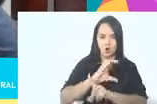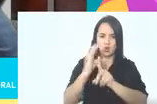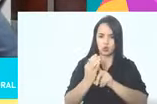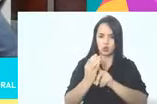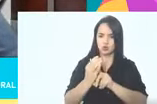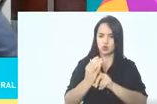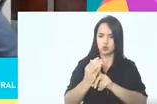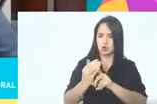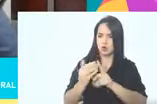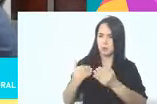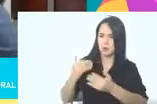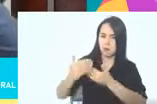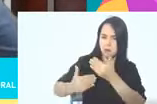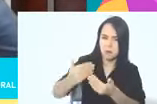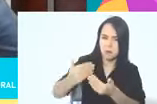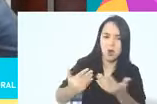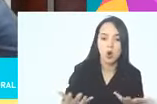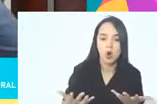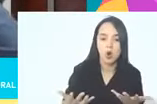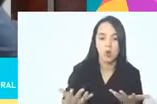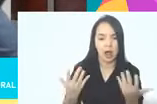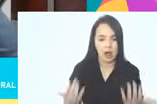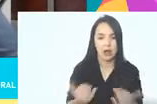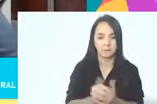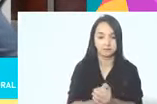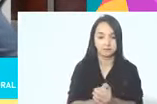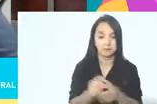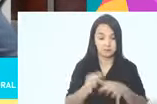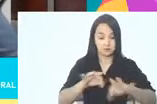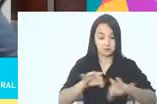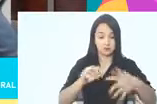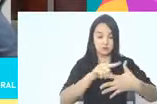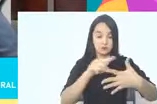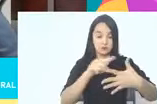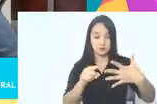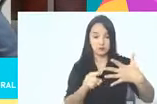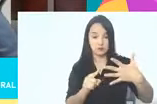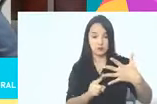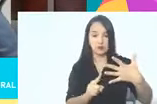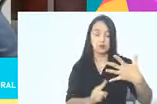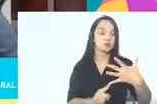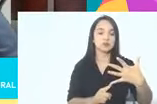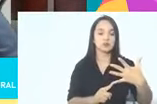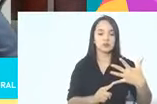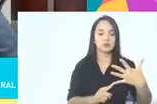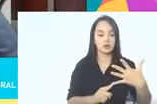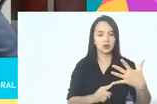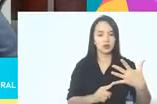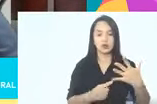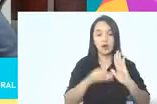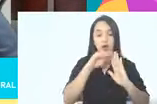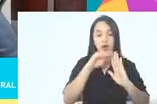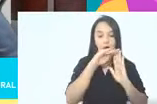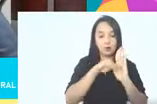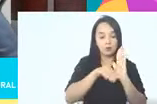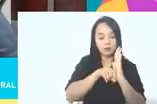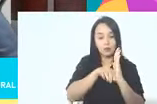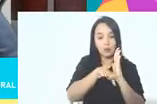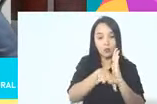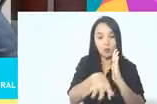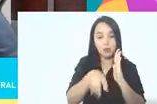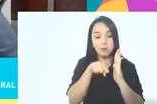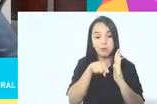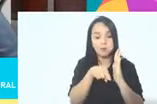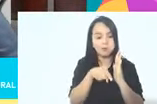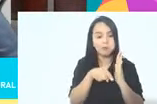las metas, las líneas que trae este maravilloso proyecto para fortalecer así su sistema municipal de cultura.